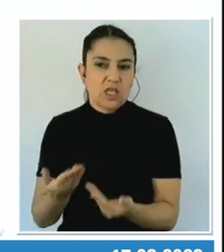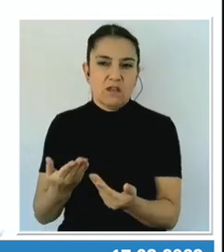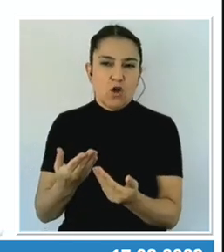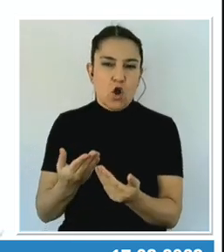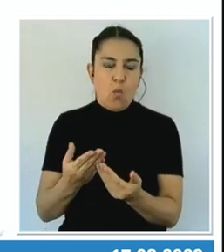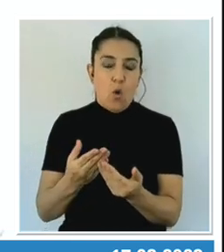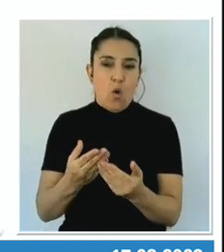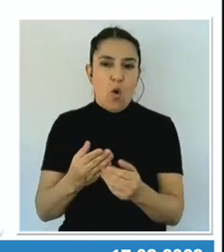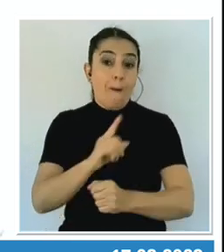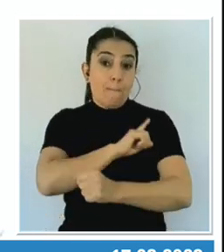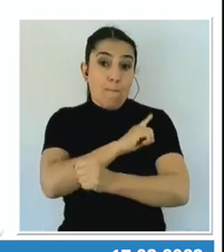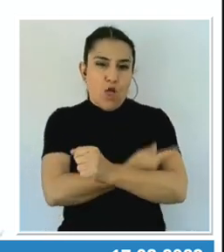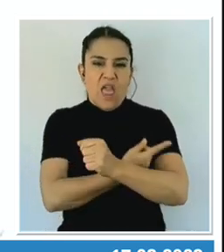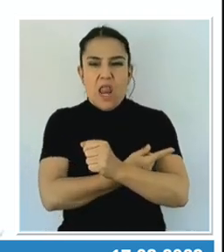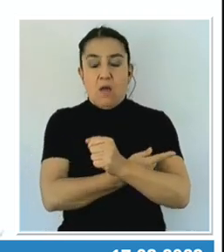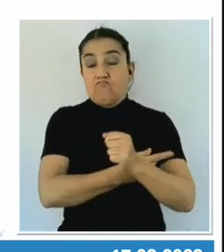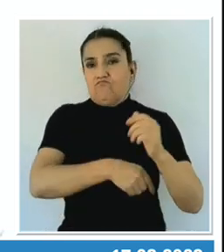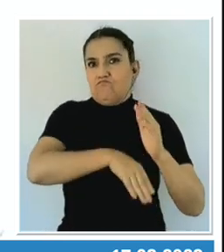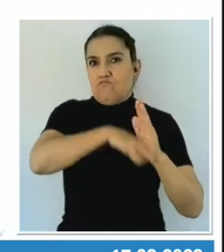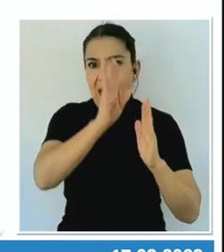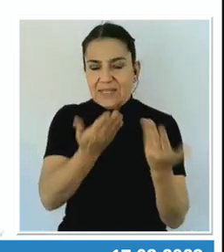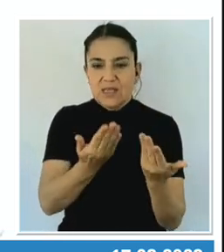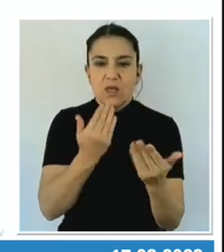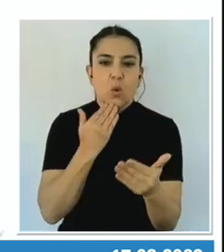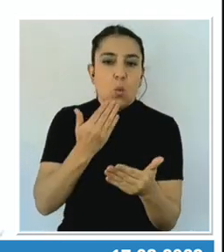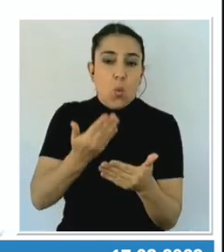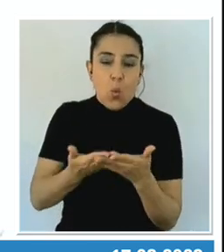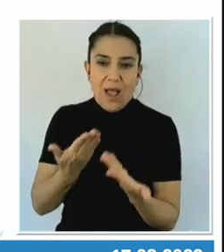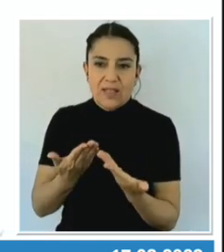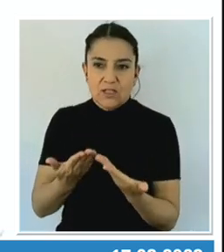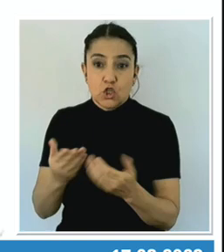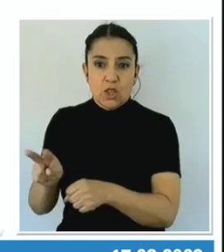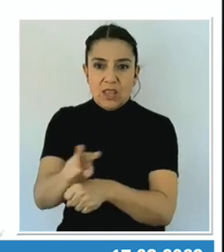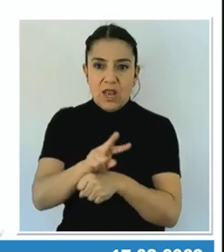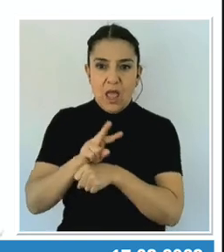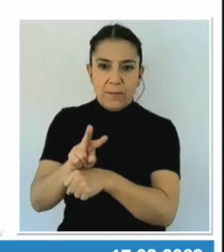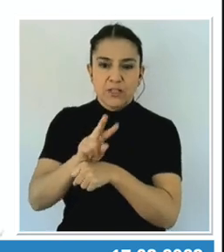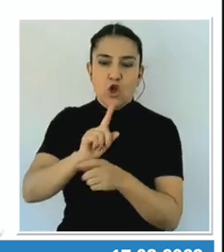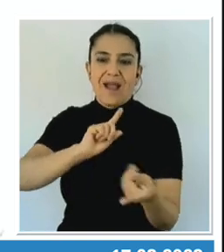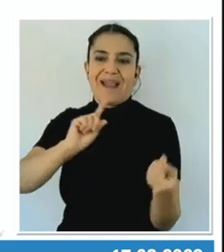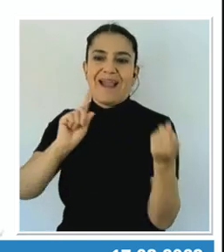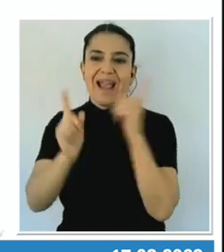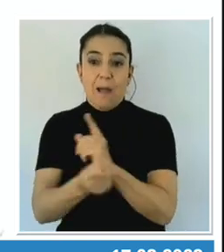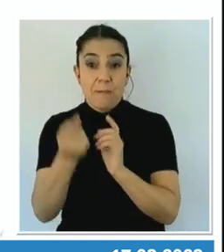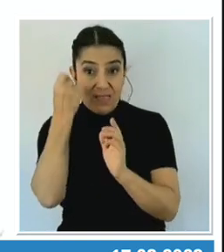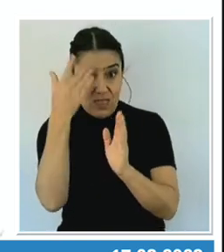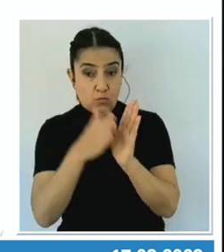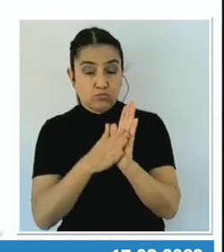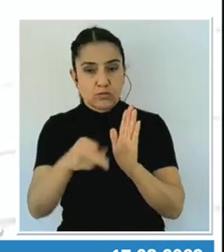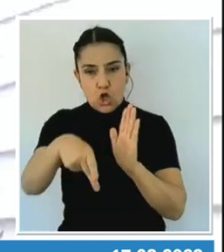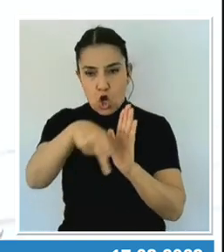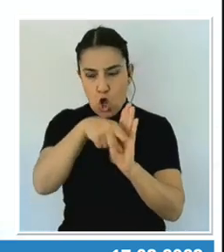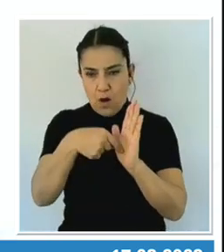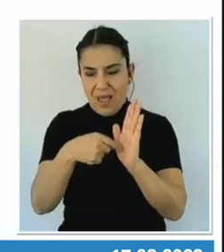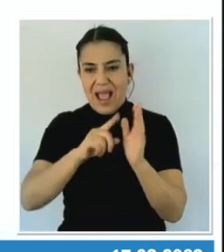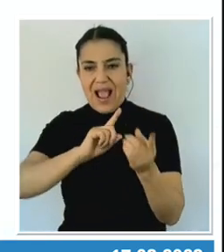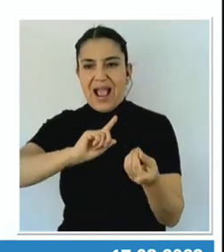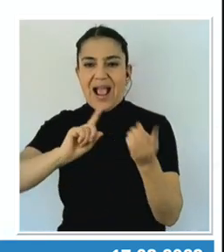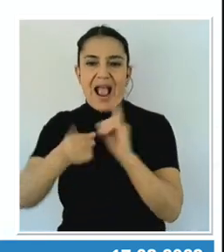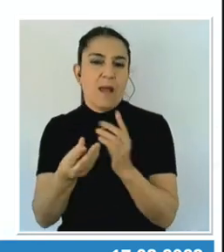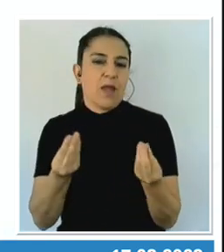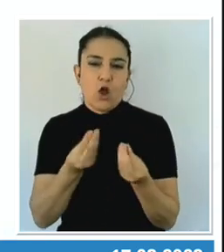cual supuestamente sucedería cuando la administración altera la interpretación de una norma o cambia la manera de regular o resolver